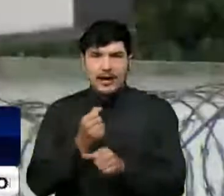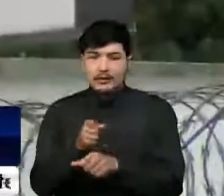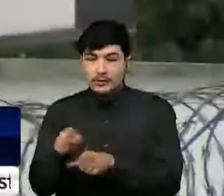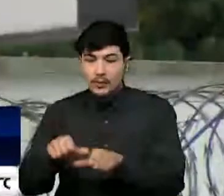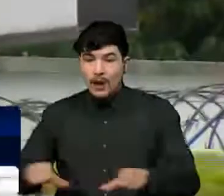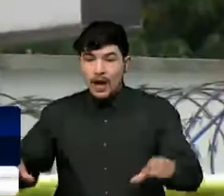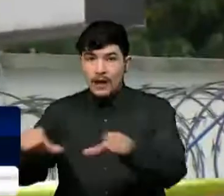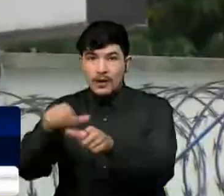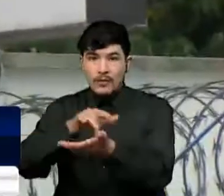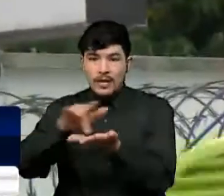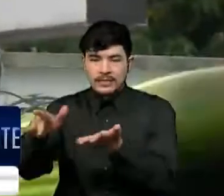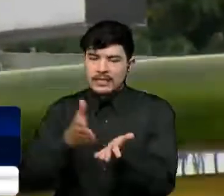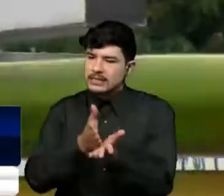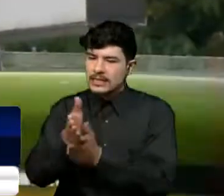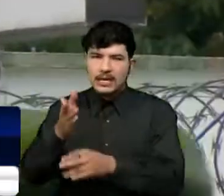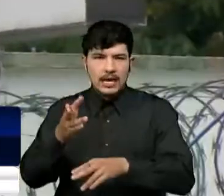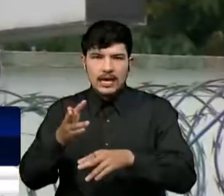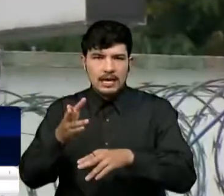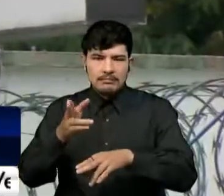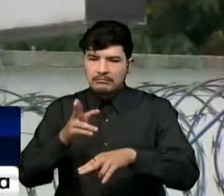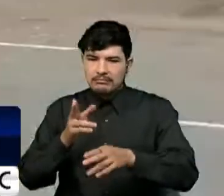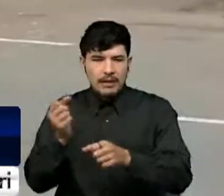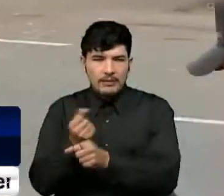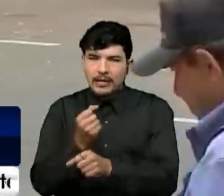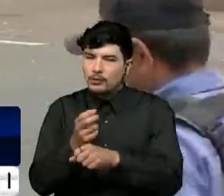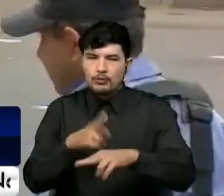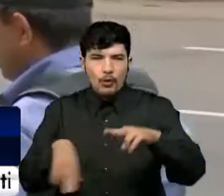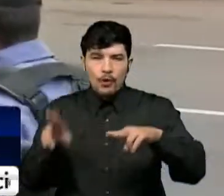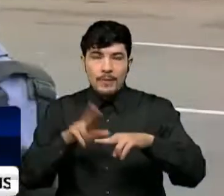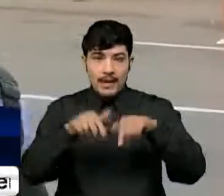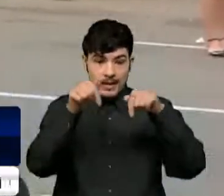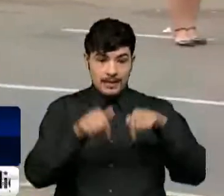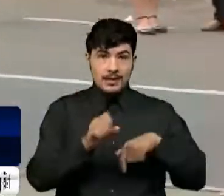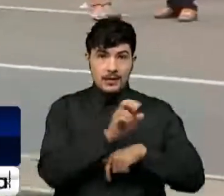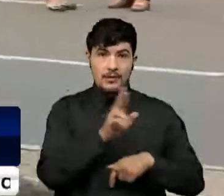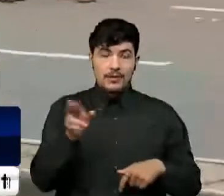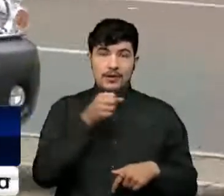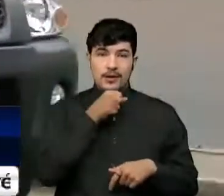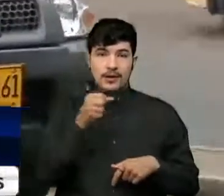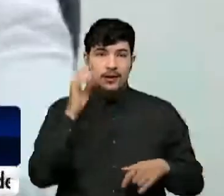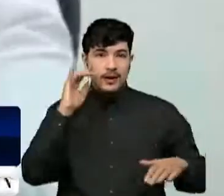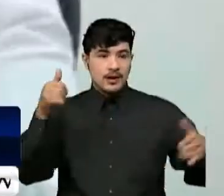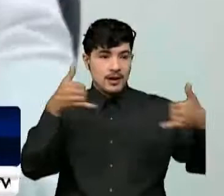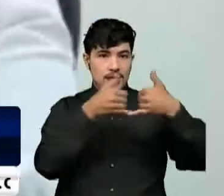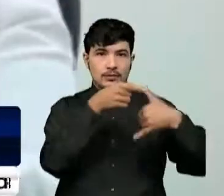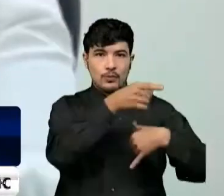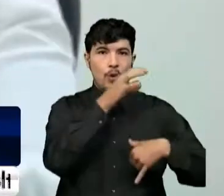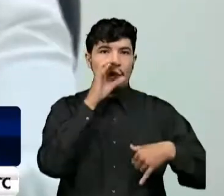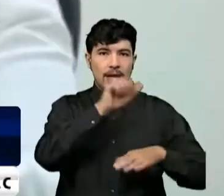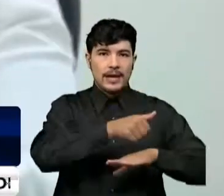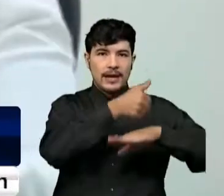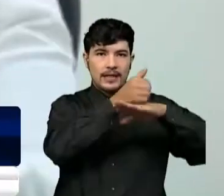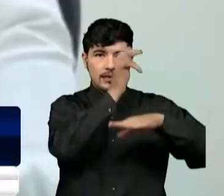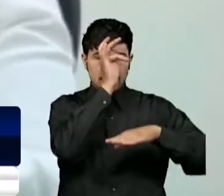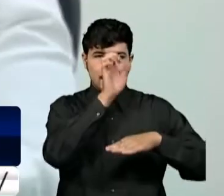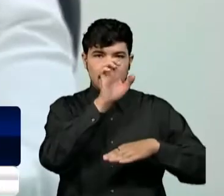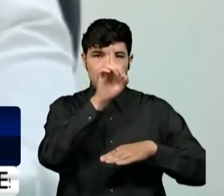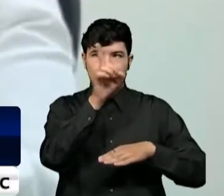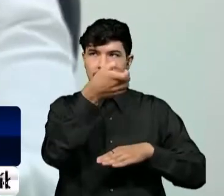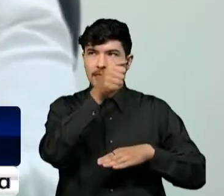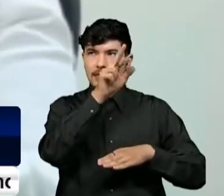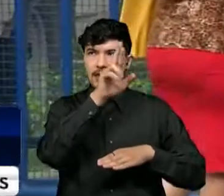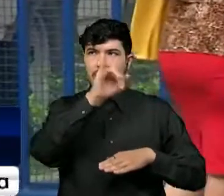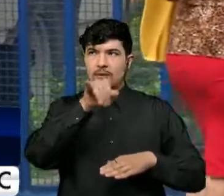de urgencia seguirá funcionando con total normalidad. Por otra parte, Oriente Noticias estableció comunicación con el gerente del hospital, Edgar Julián Niño,